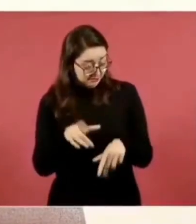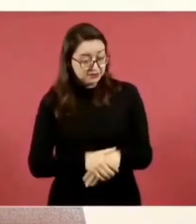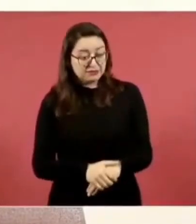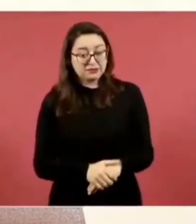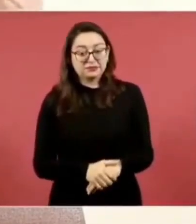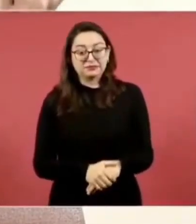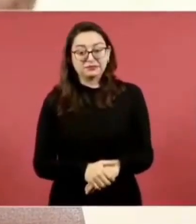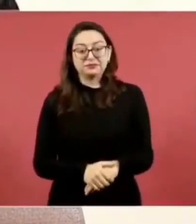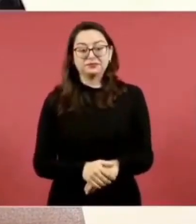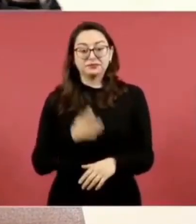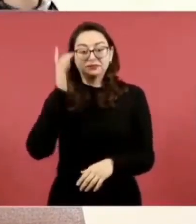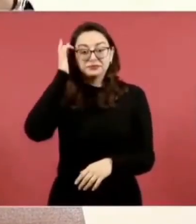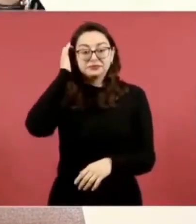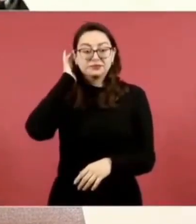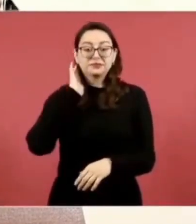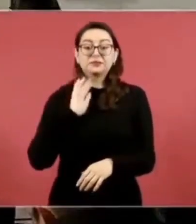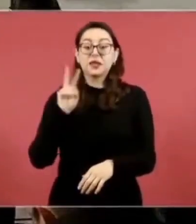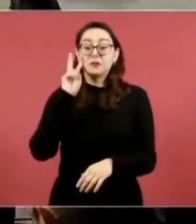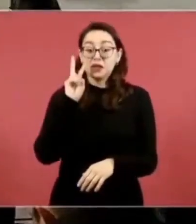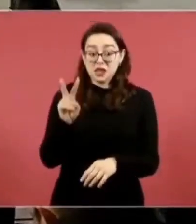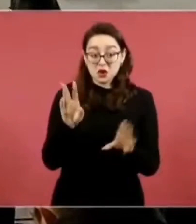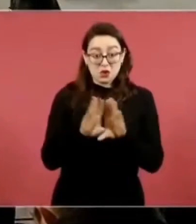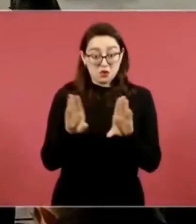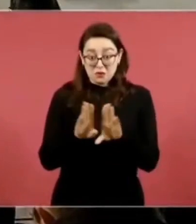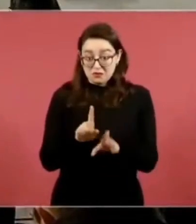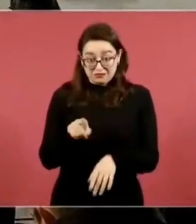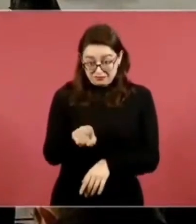Para que vean cómo se tocan los extremos.